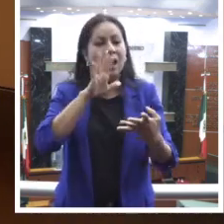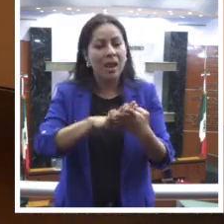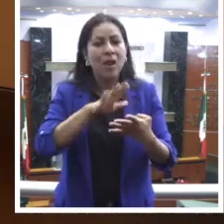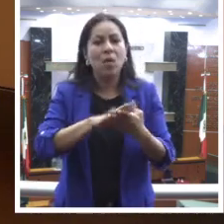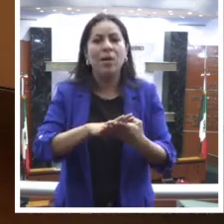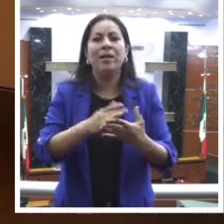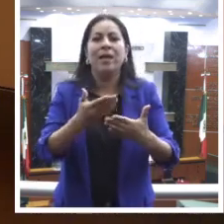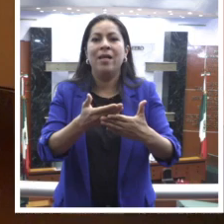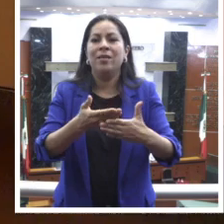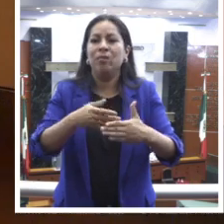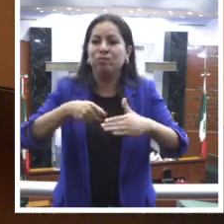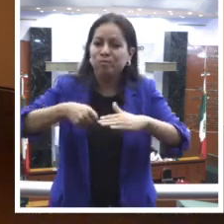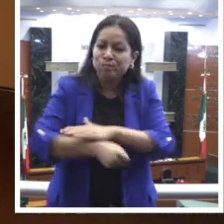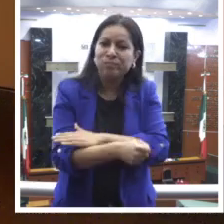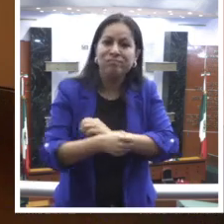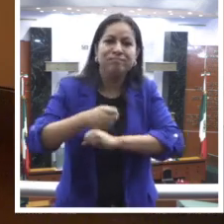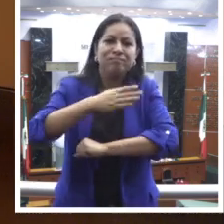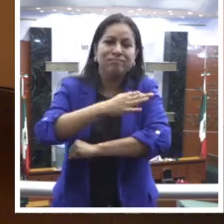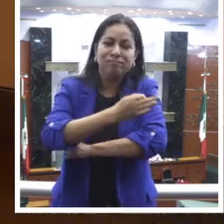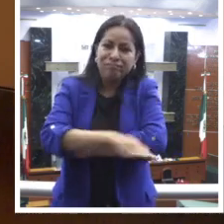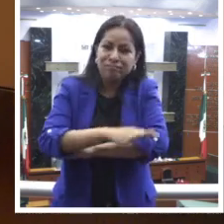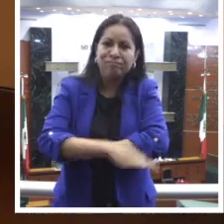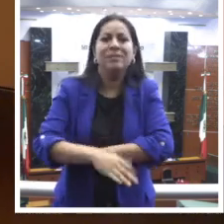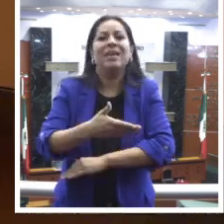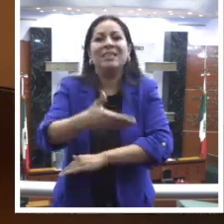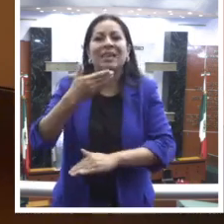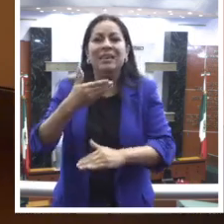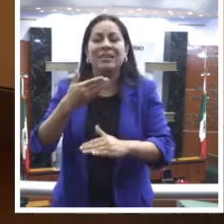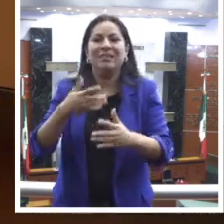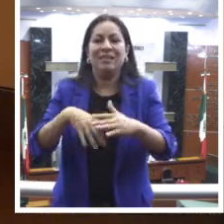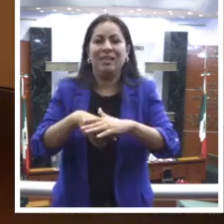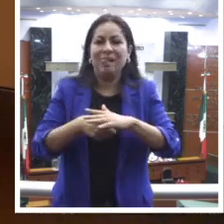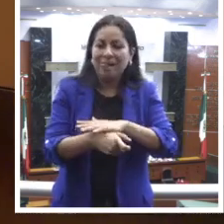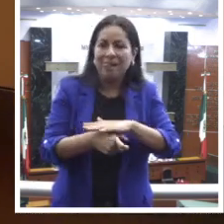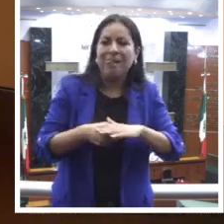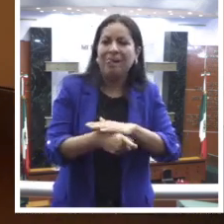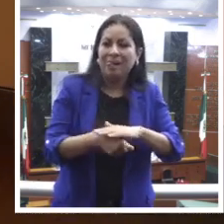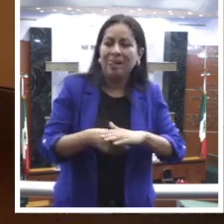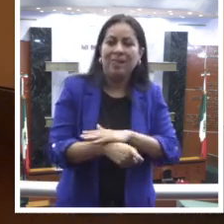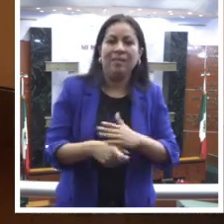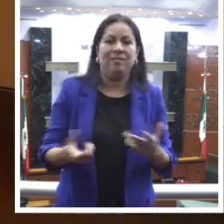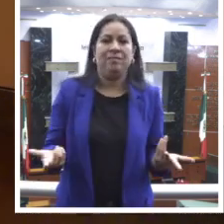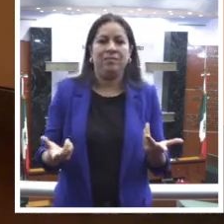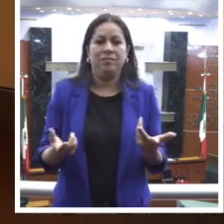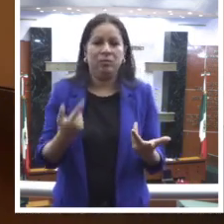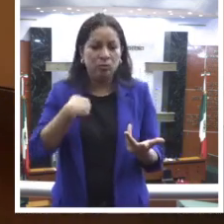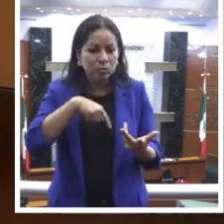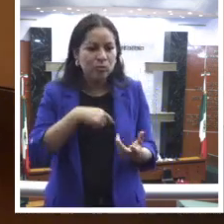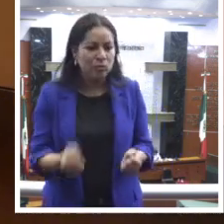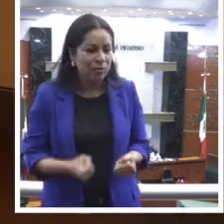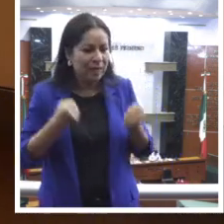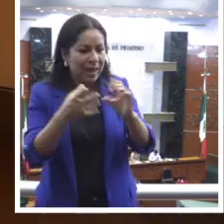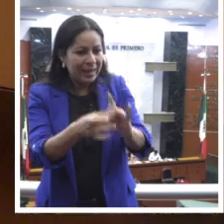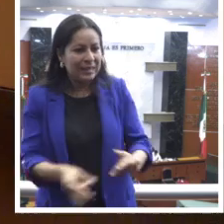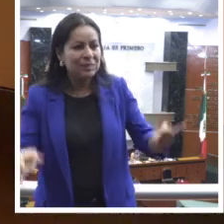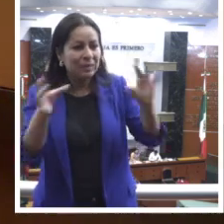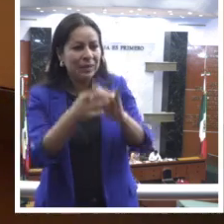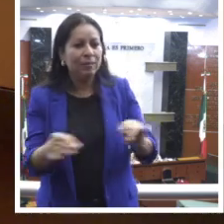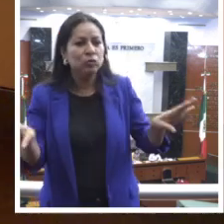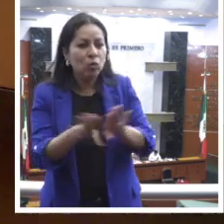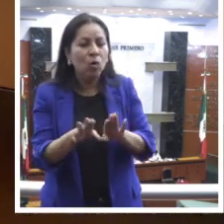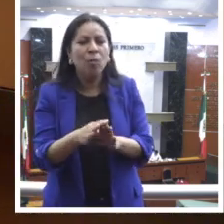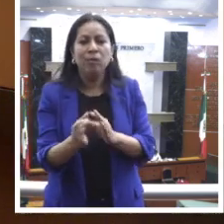preventiva oficiosa en el delito de extorsión fundamentamos Y sustentamos cómo nos